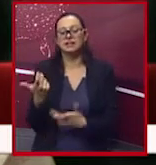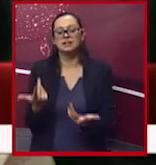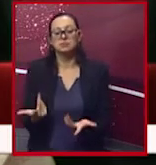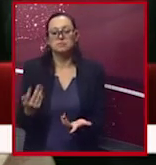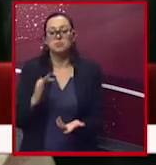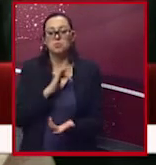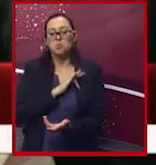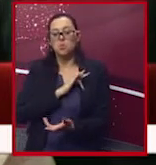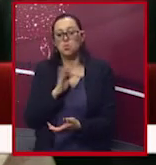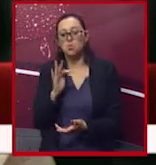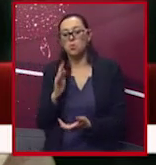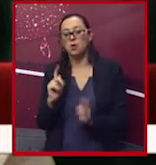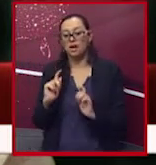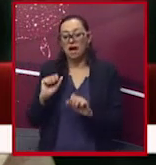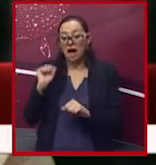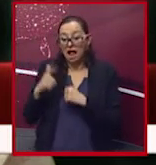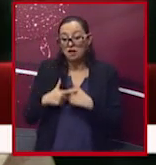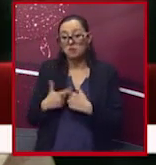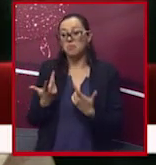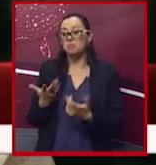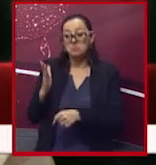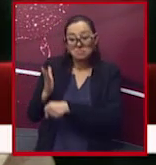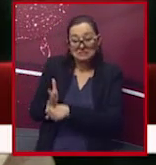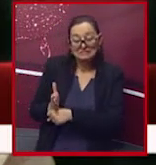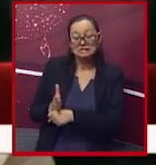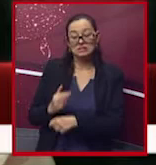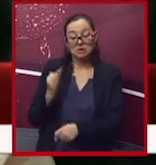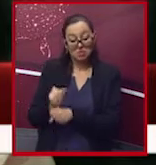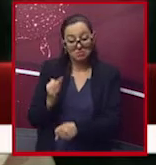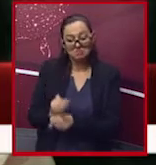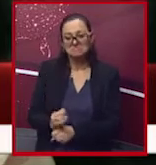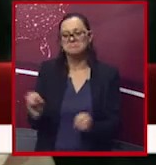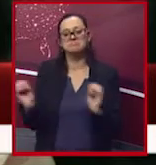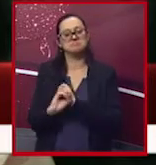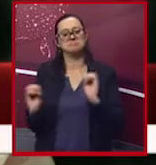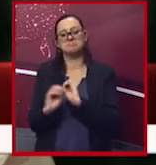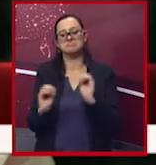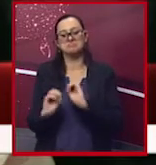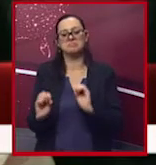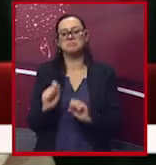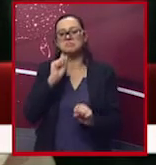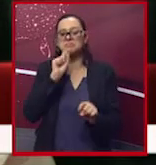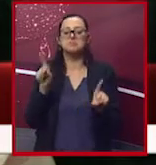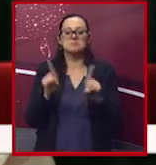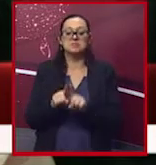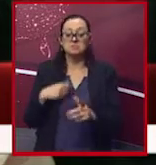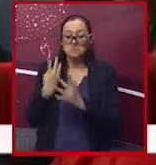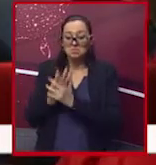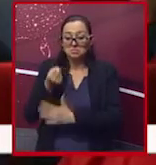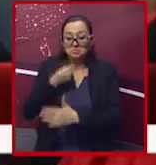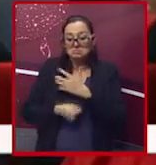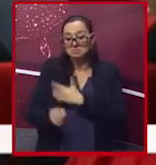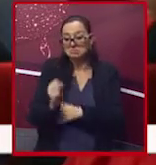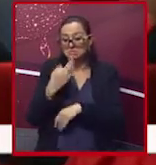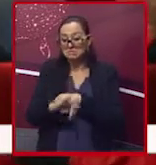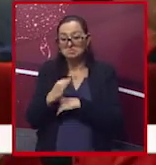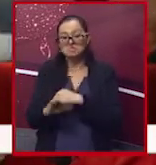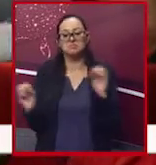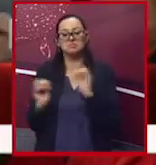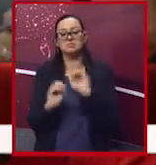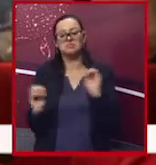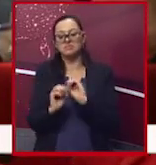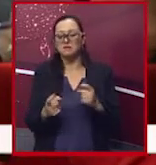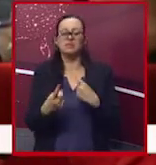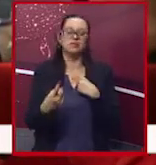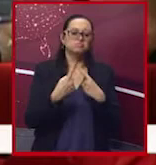el ejercicio de las facultades inherentes al mismo y mucho menos sujeto de prisión preventiva. Tras un largo